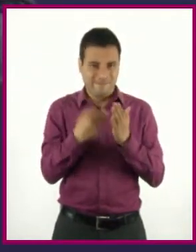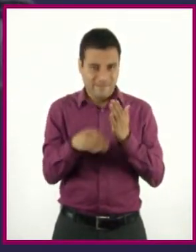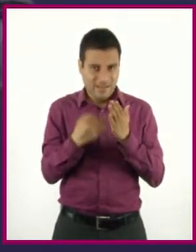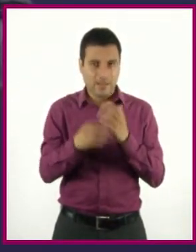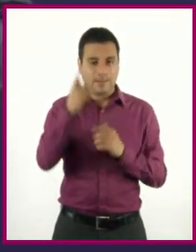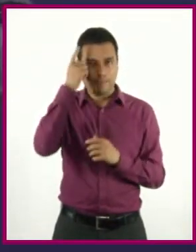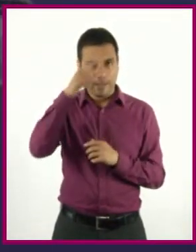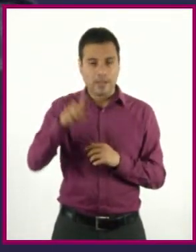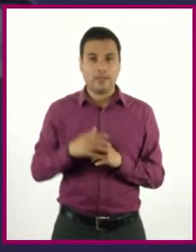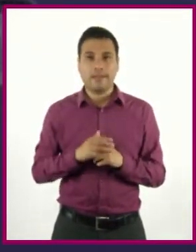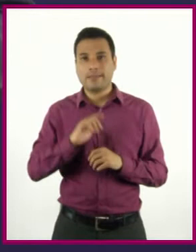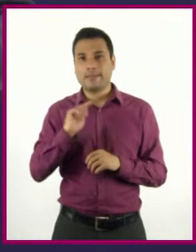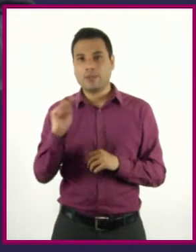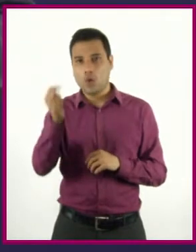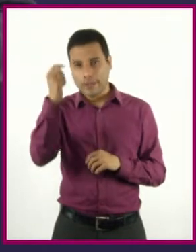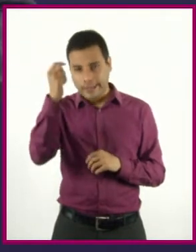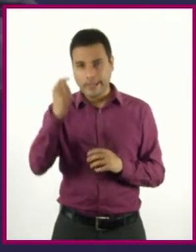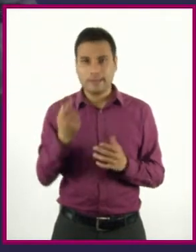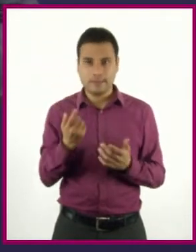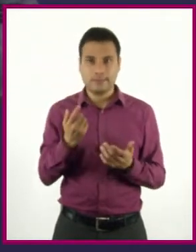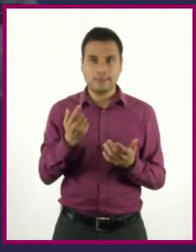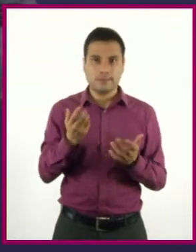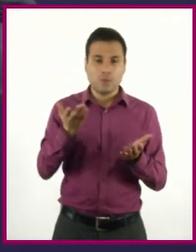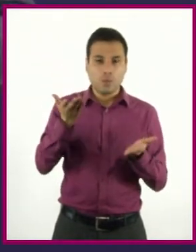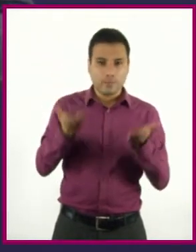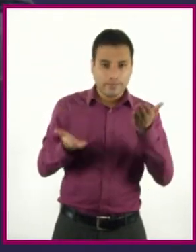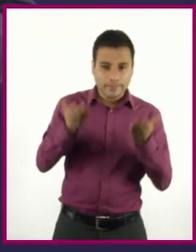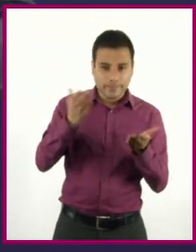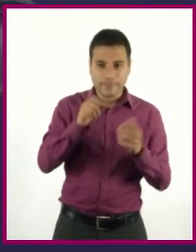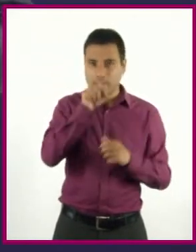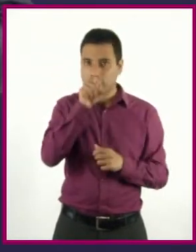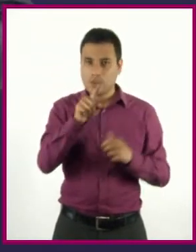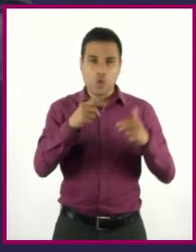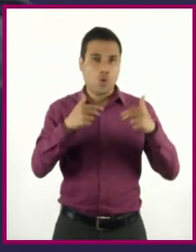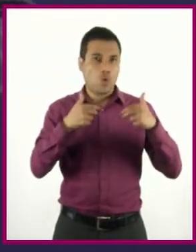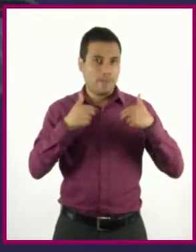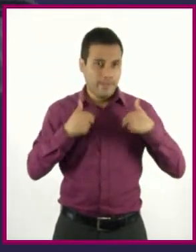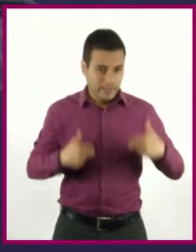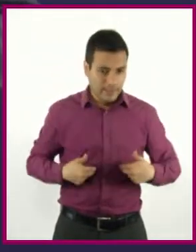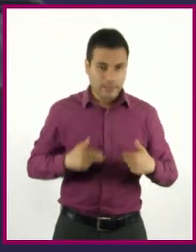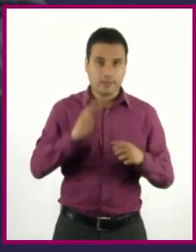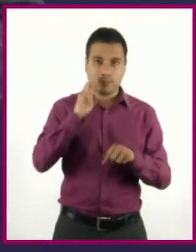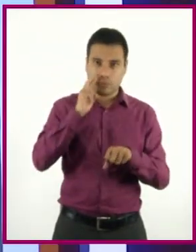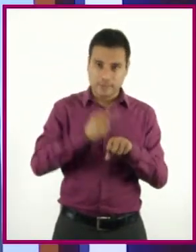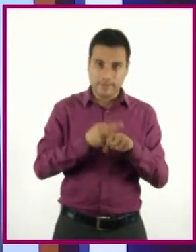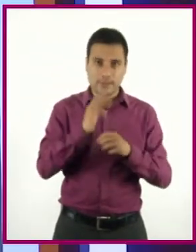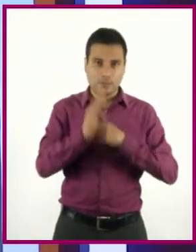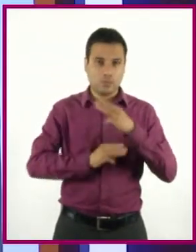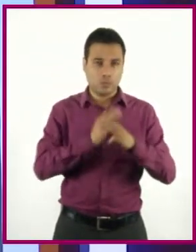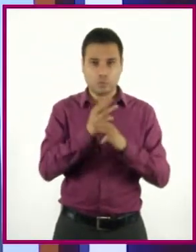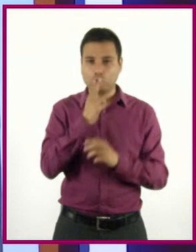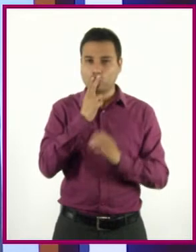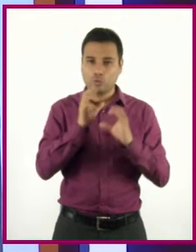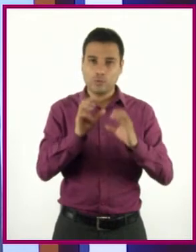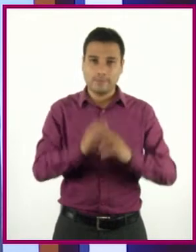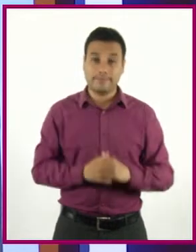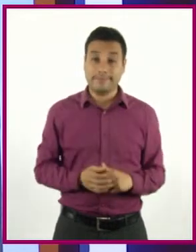avances tecnológicos con el sentido de humanidad y la responsabilidad hacia el planeta. Así